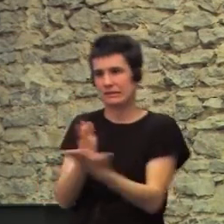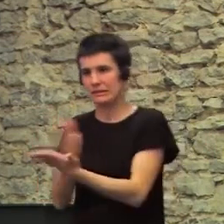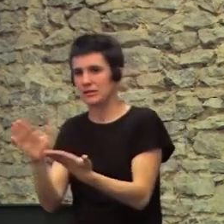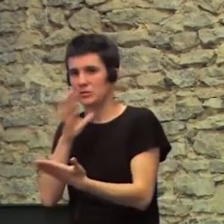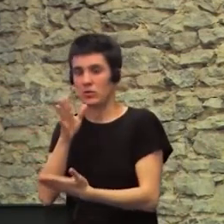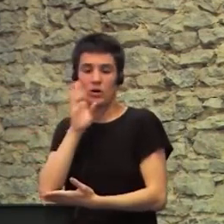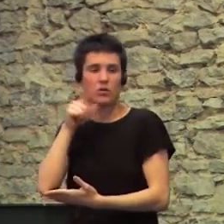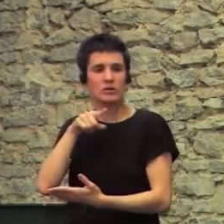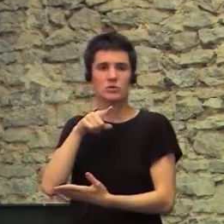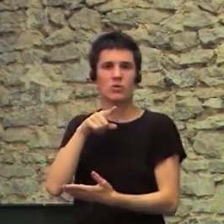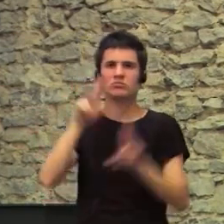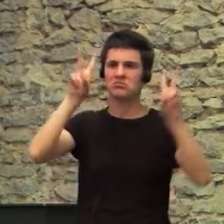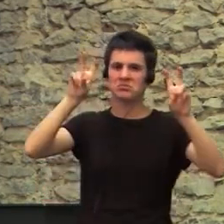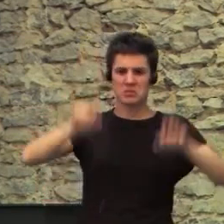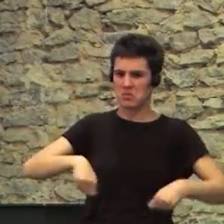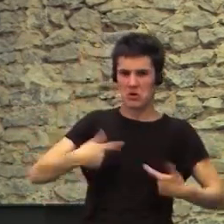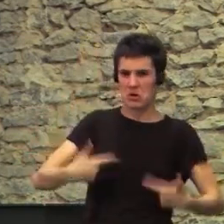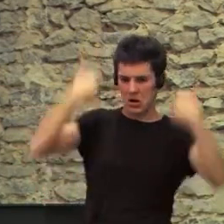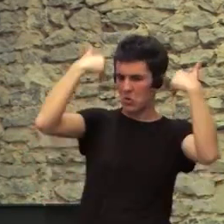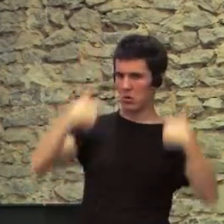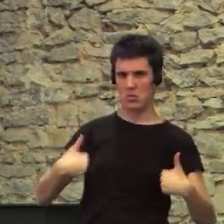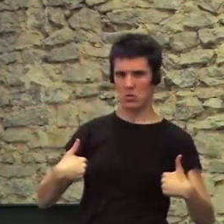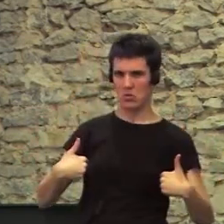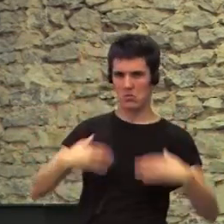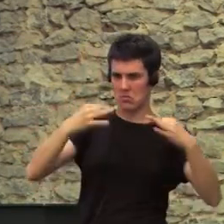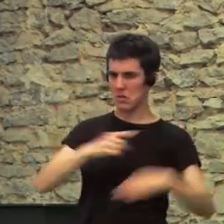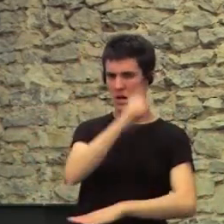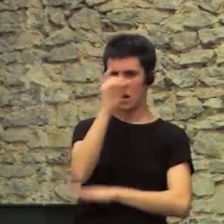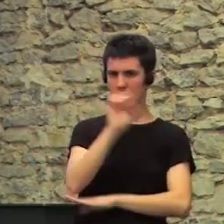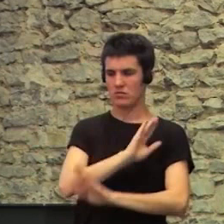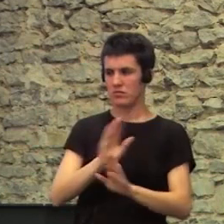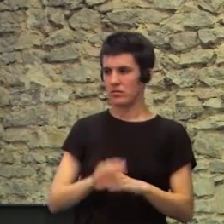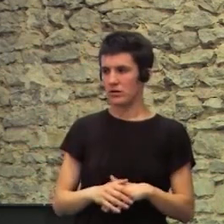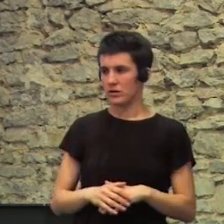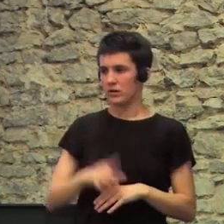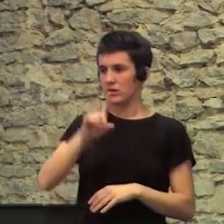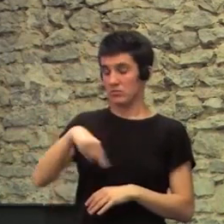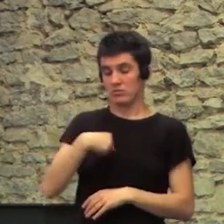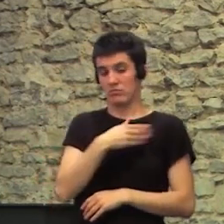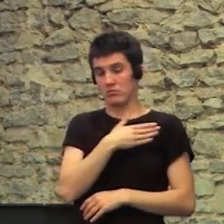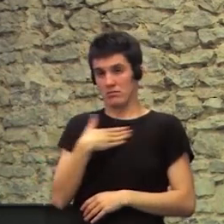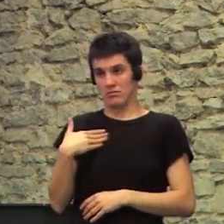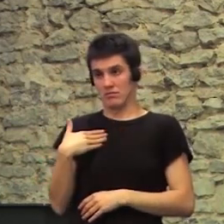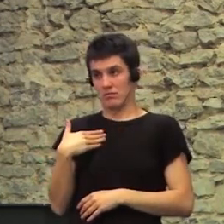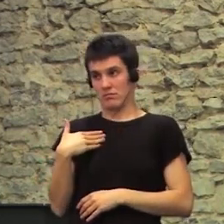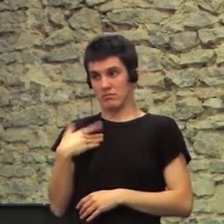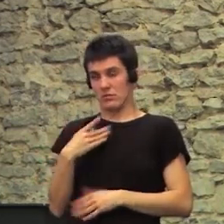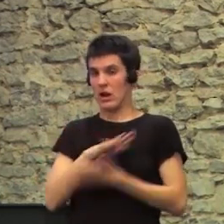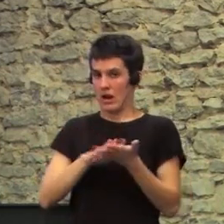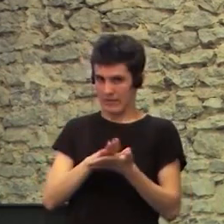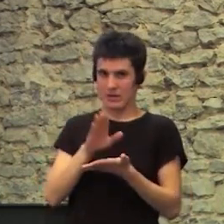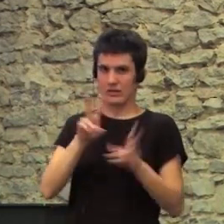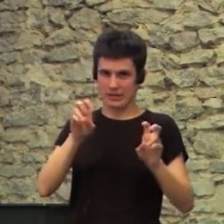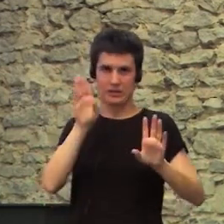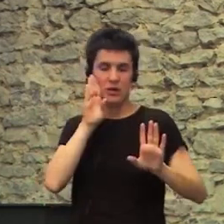cuestión biológica y corporal. También voy a adelantar eso porque es muy interesante cómo